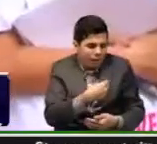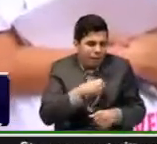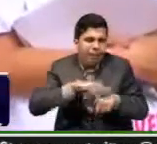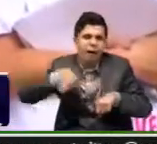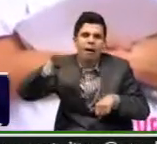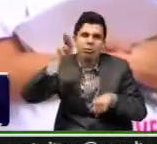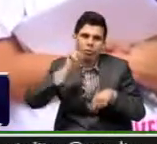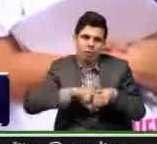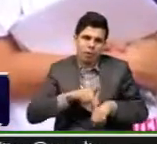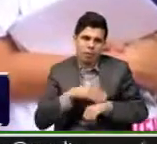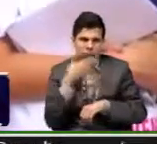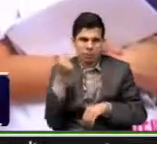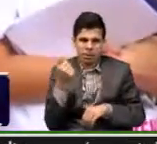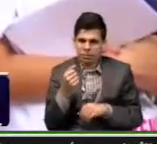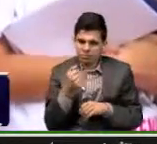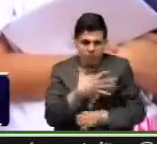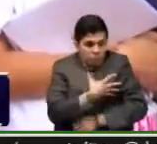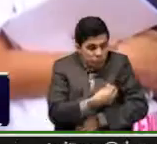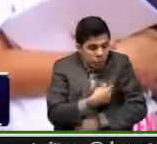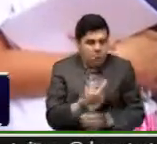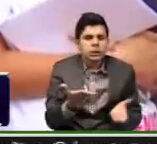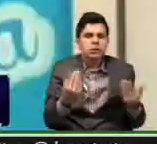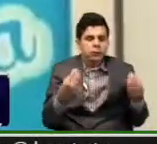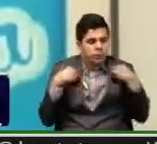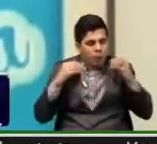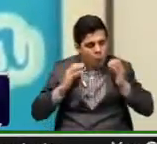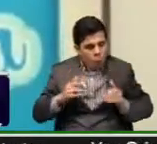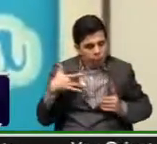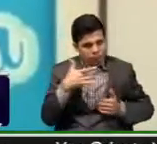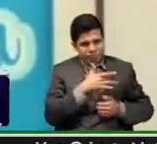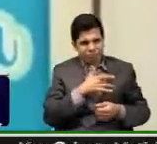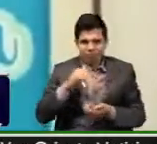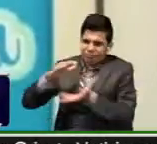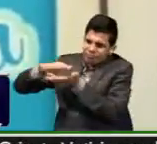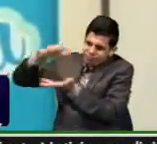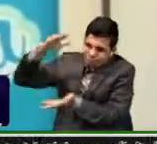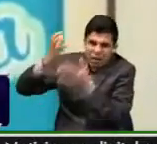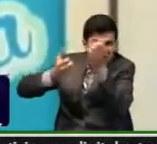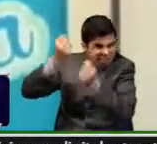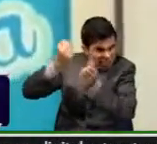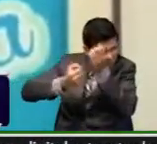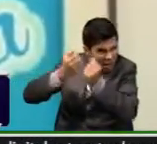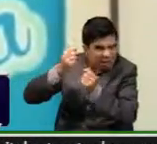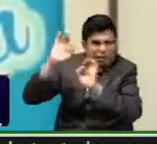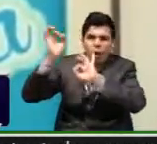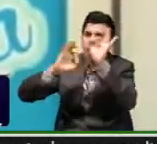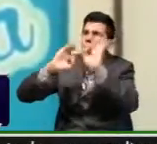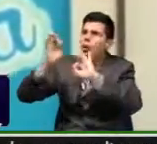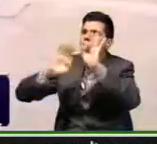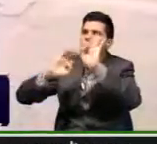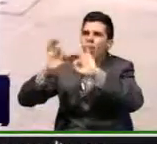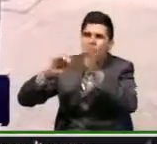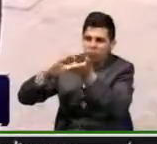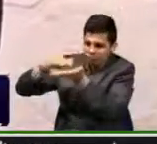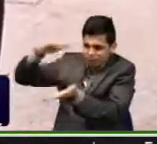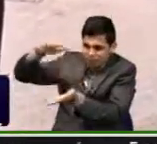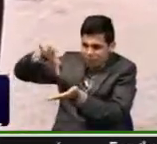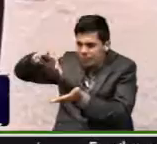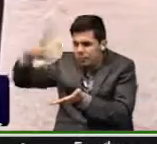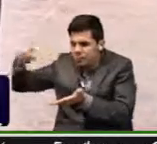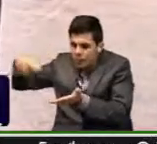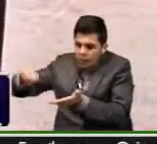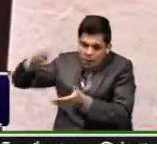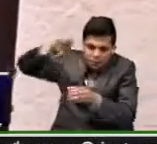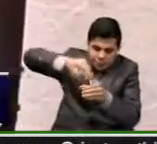los para los humanos mejor que la leche de vaca entonces cuando hay alguna indicación